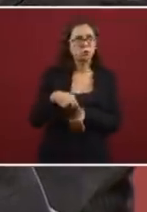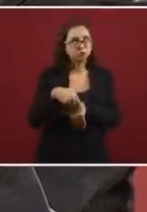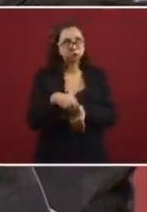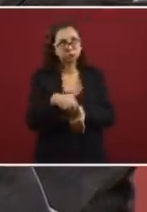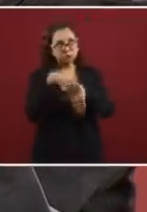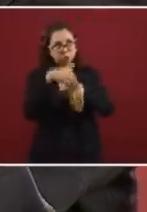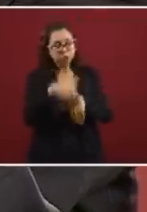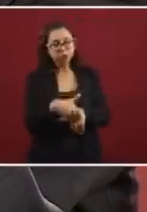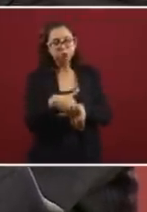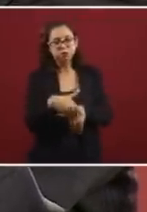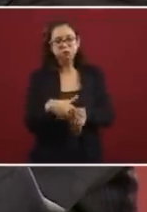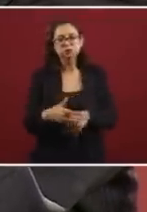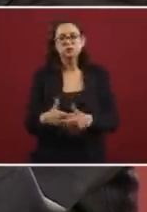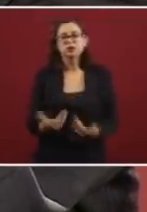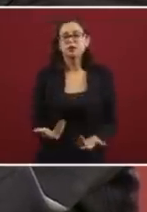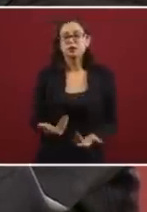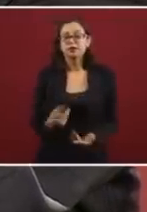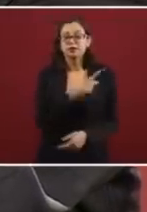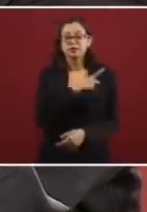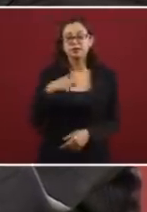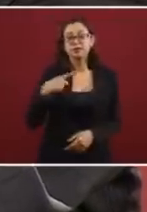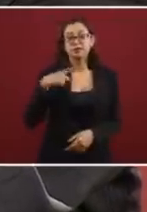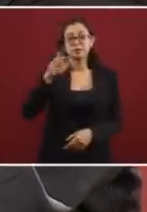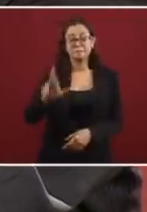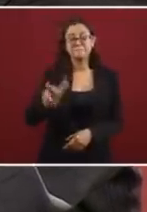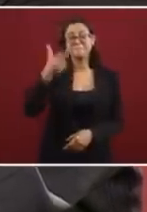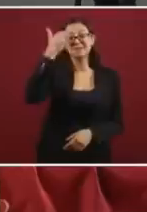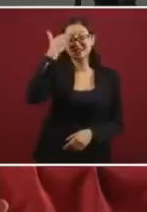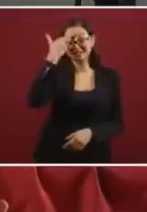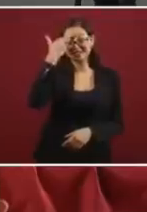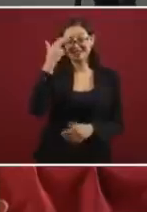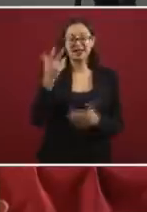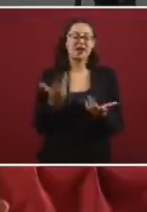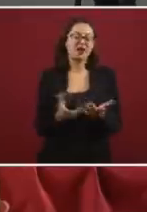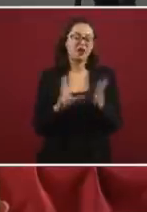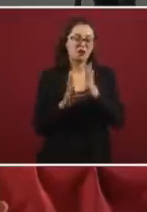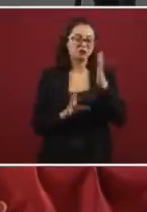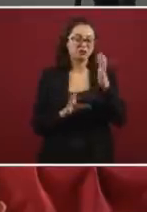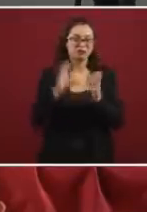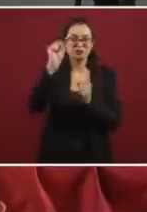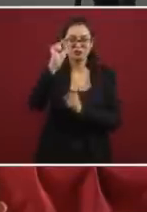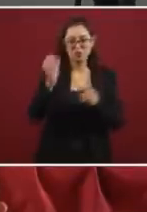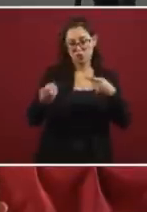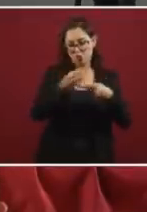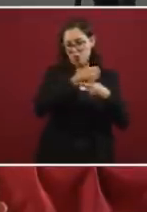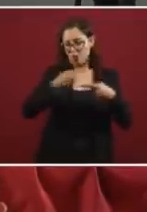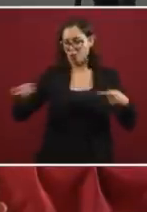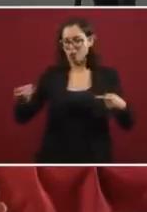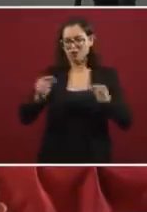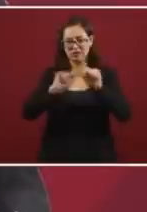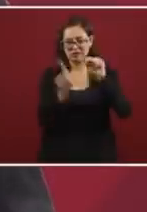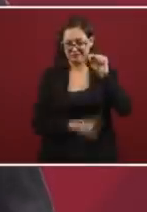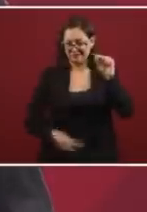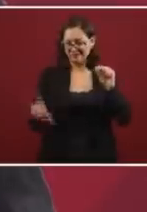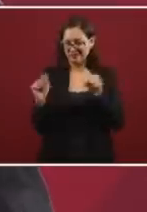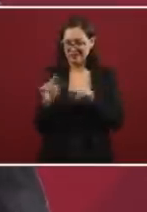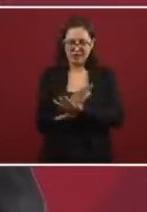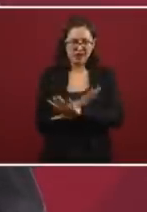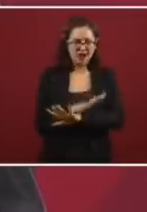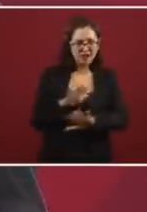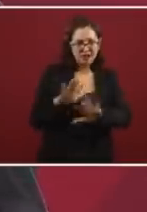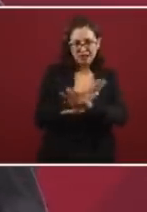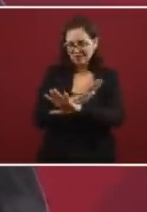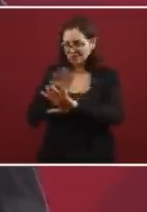no hay que olvidar que las llamadas reformas estructurales se definieron